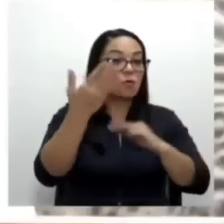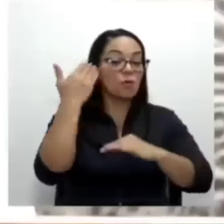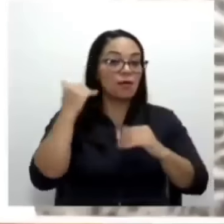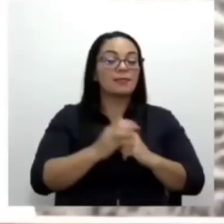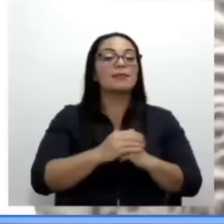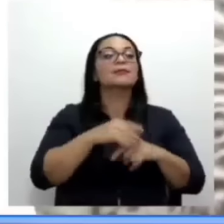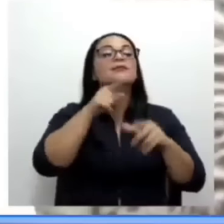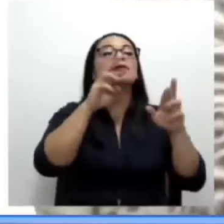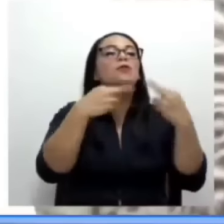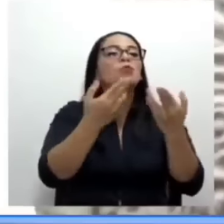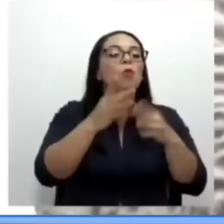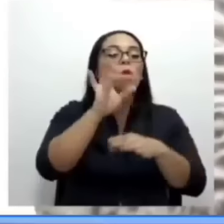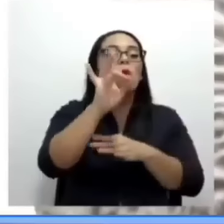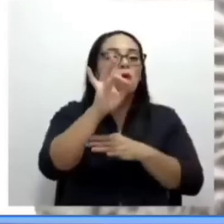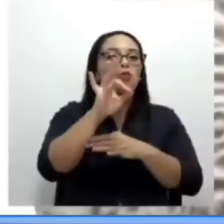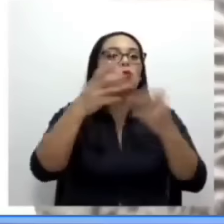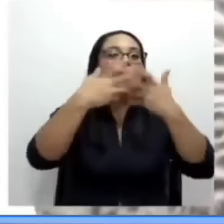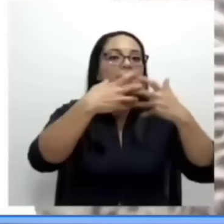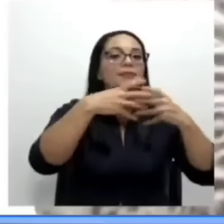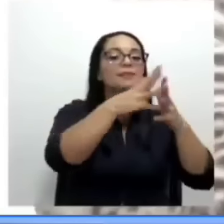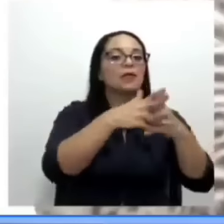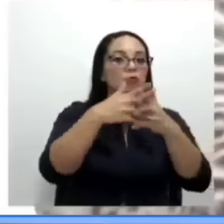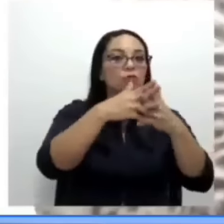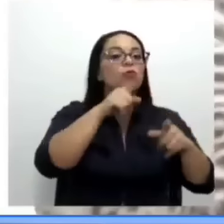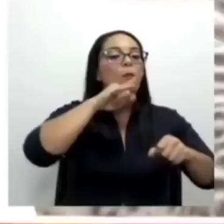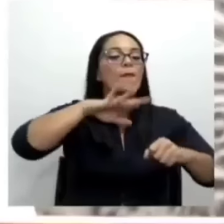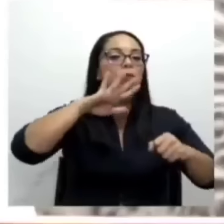esta reunión 8 compañías de Estados Unidos se comprometieron